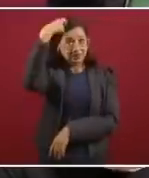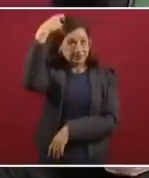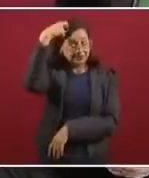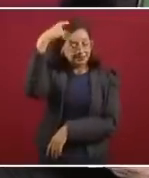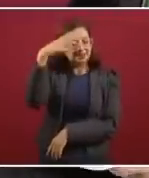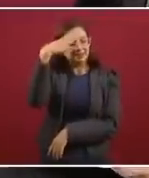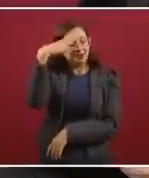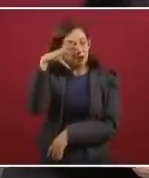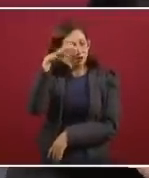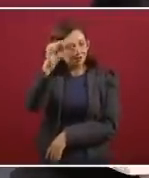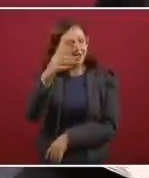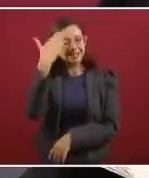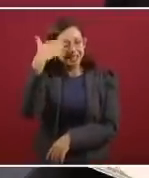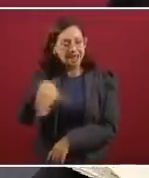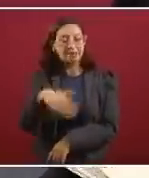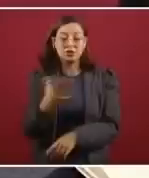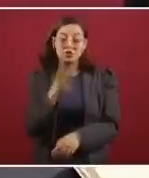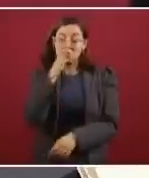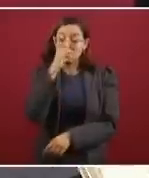No puedo decirlo,